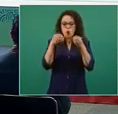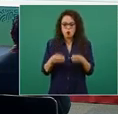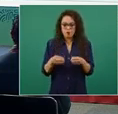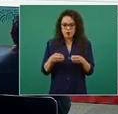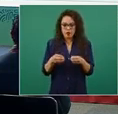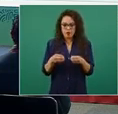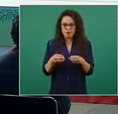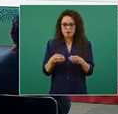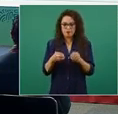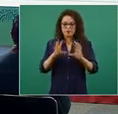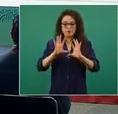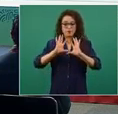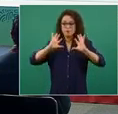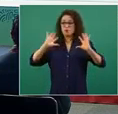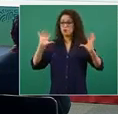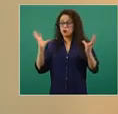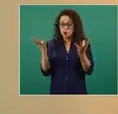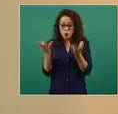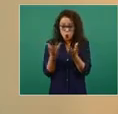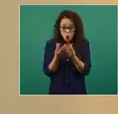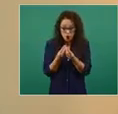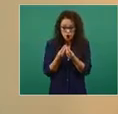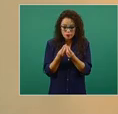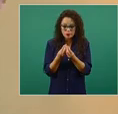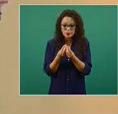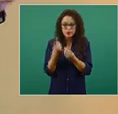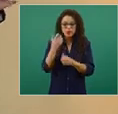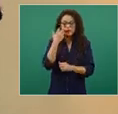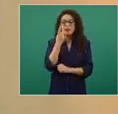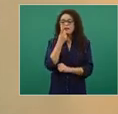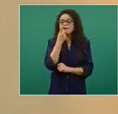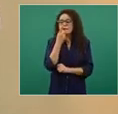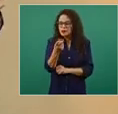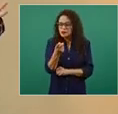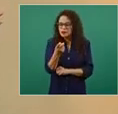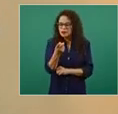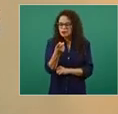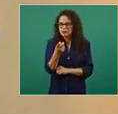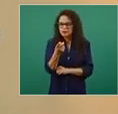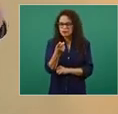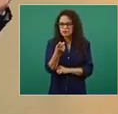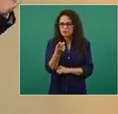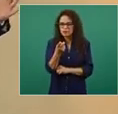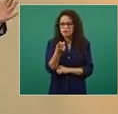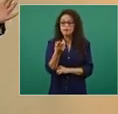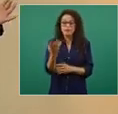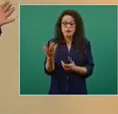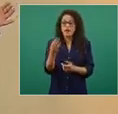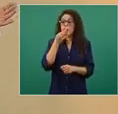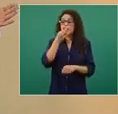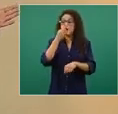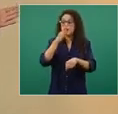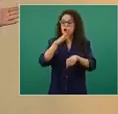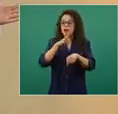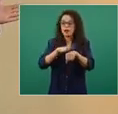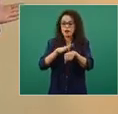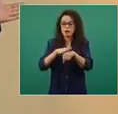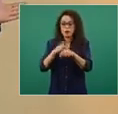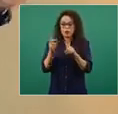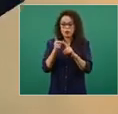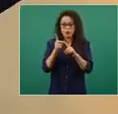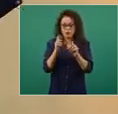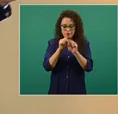cifras absolutas, en grandes números, significa que de esta red que notifica a través de la